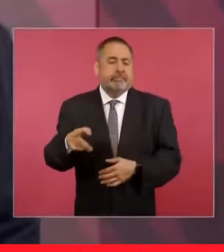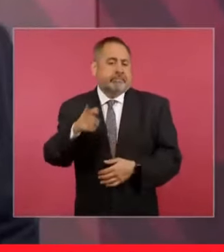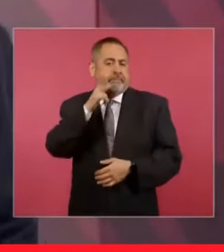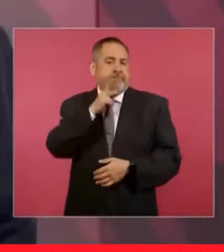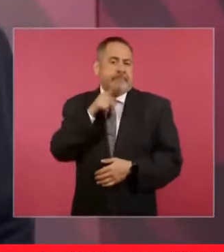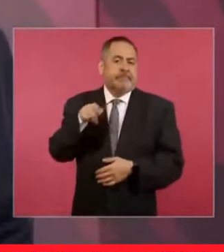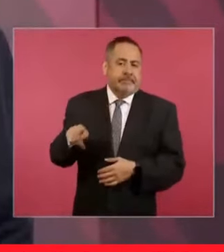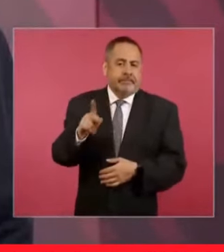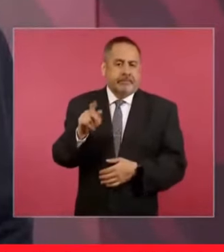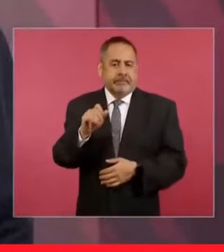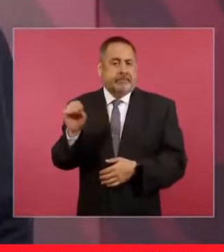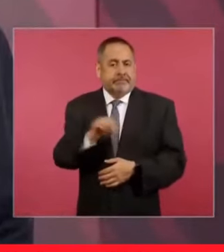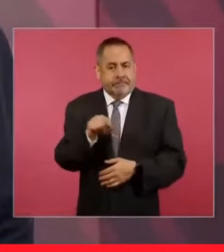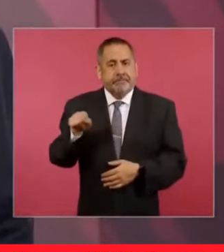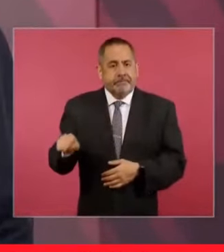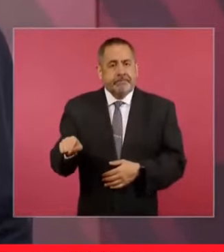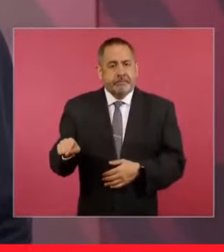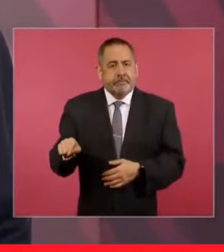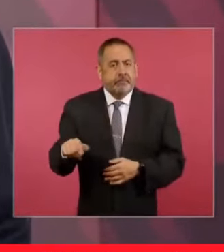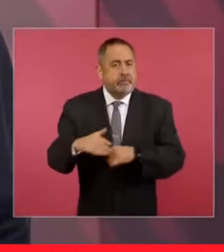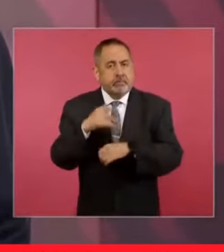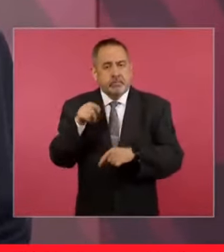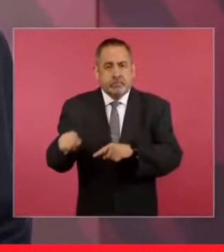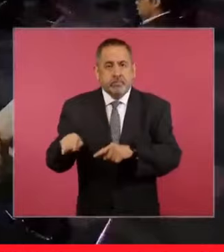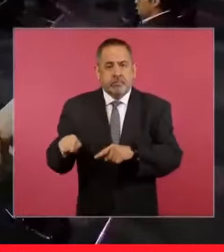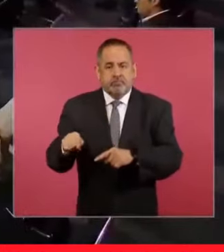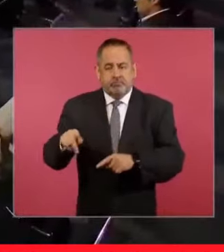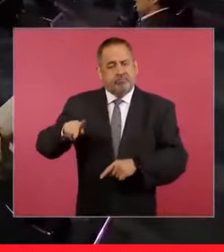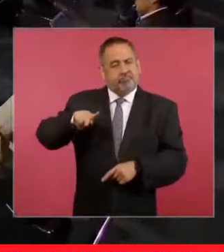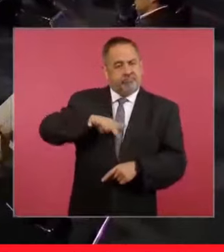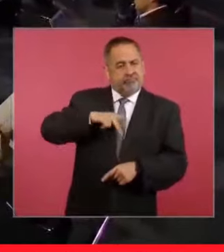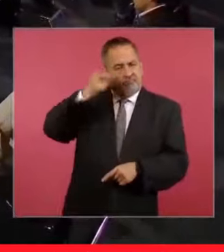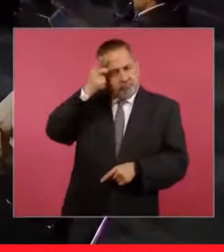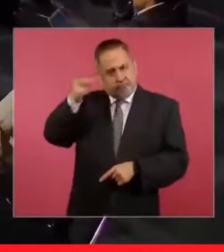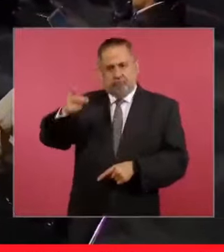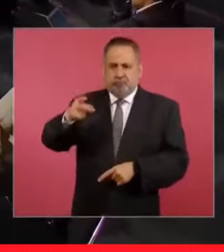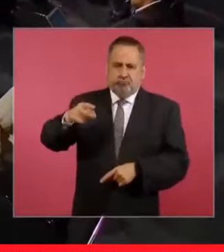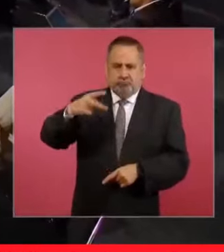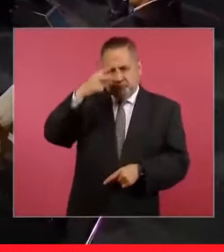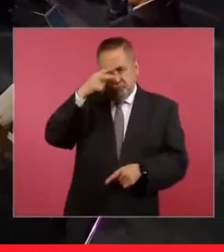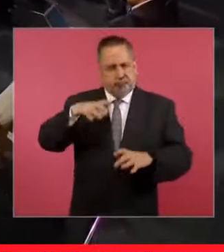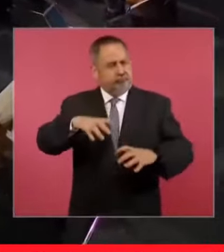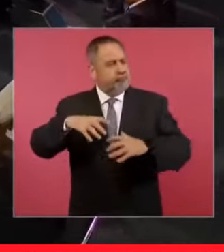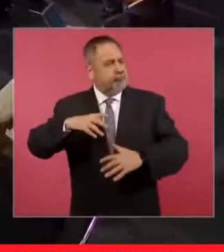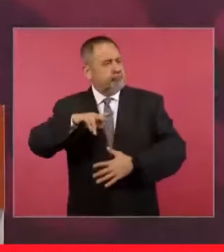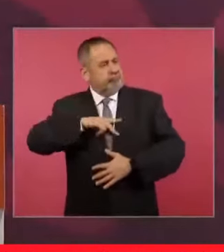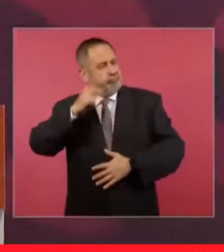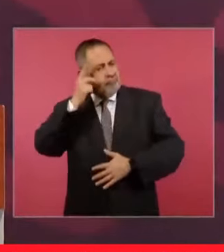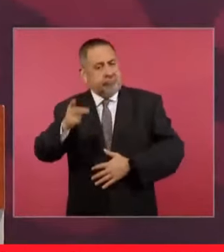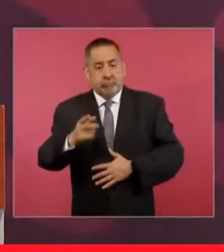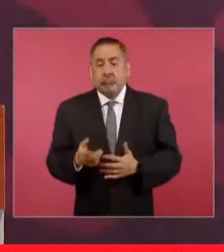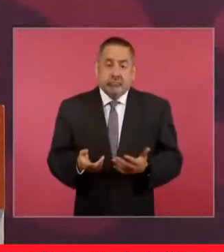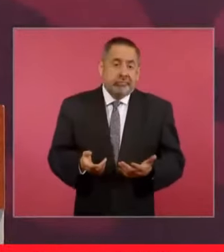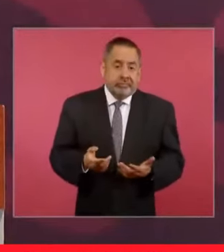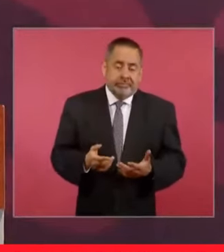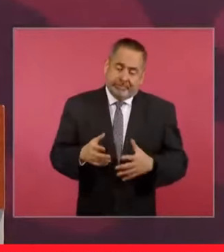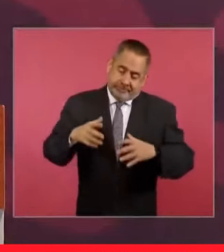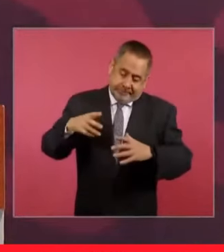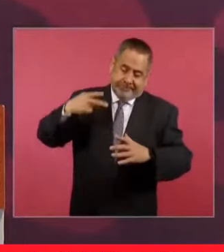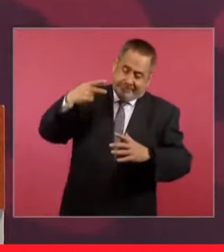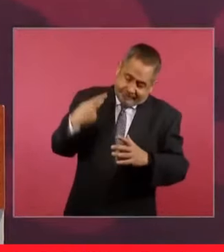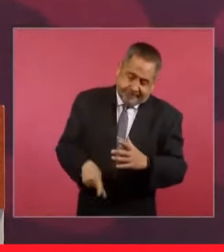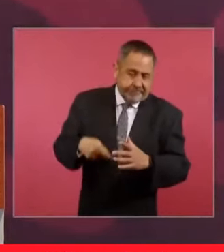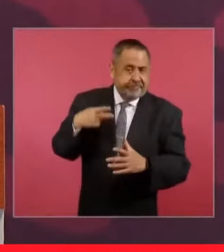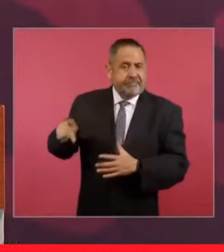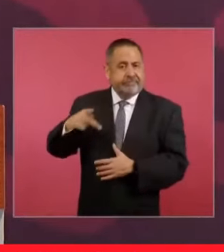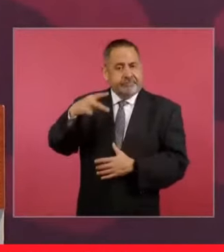porque México ya eh poseía eh petróleo era el petróleo